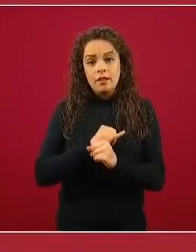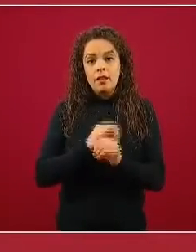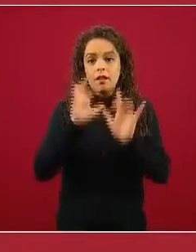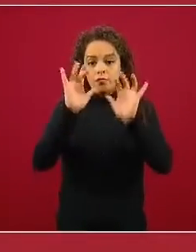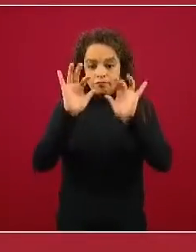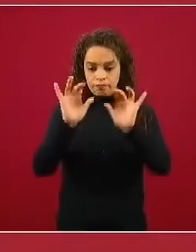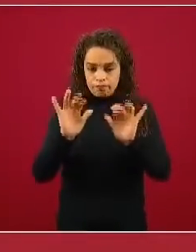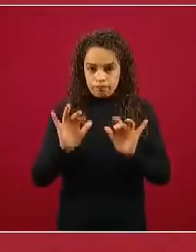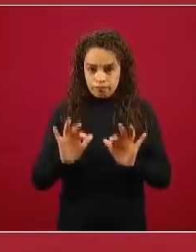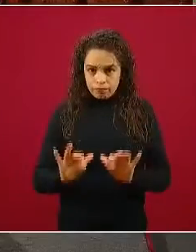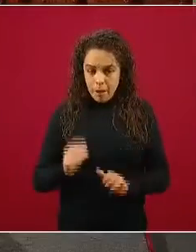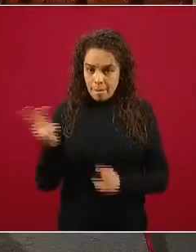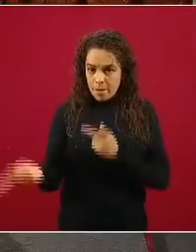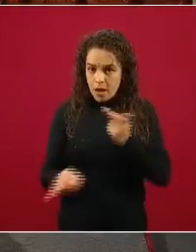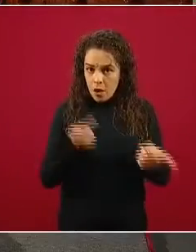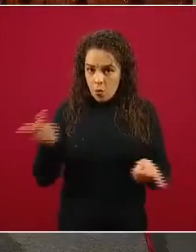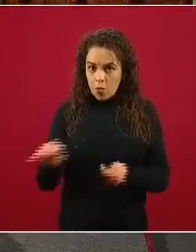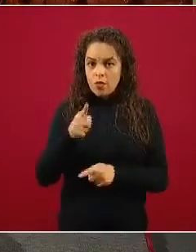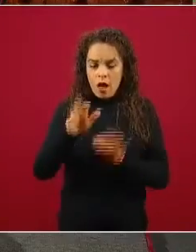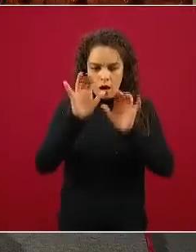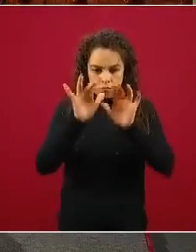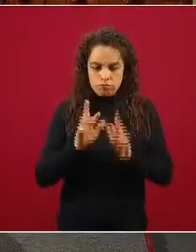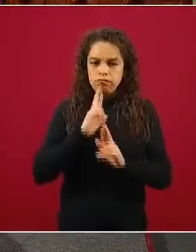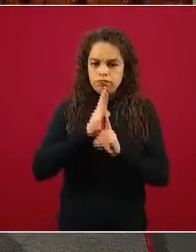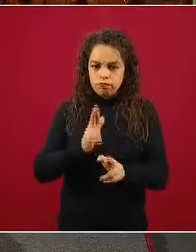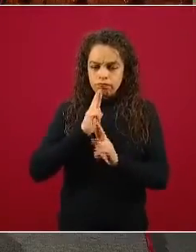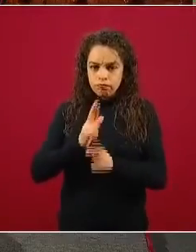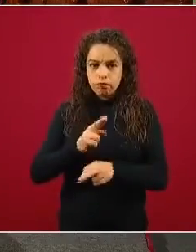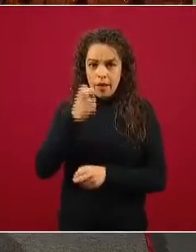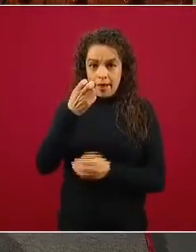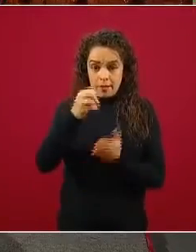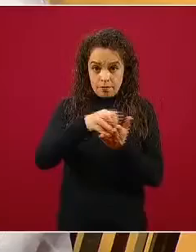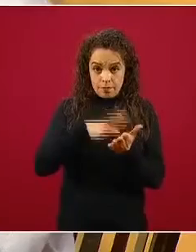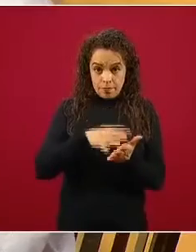de un cuestionario. En el registro de incapacidades hay